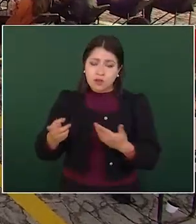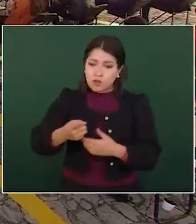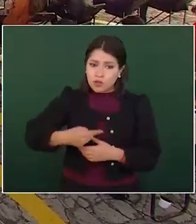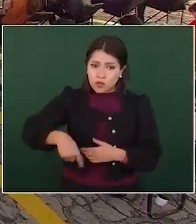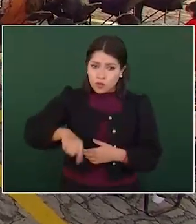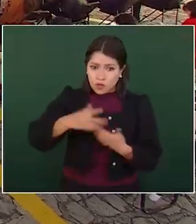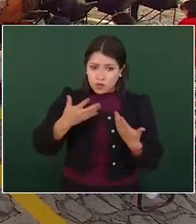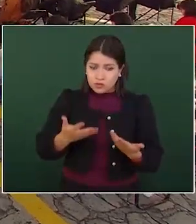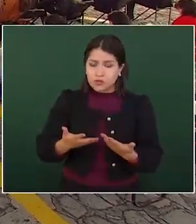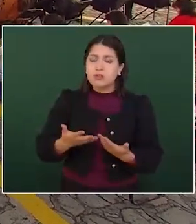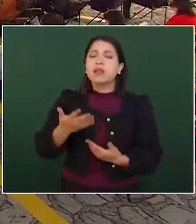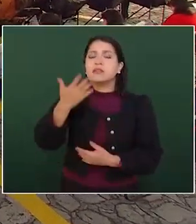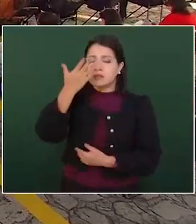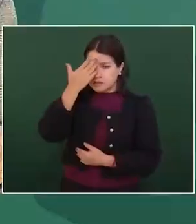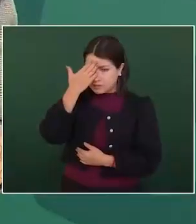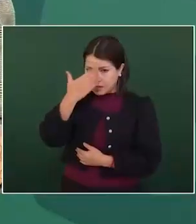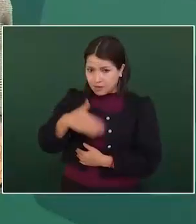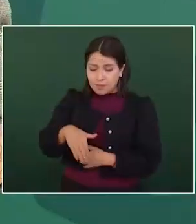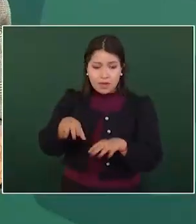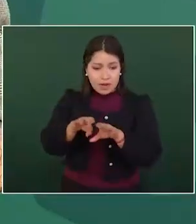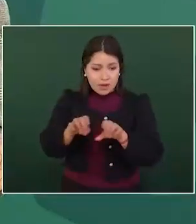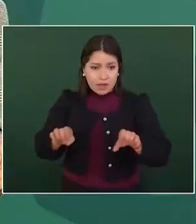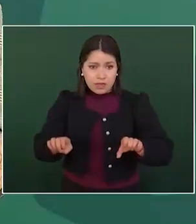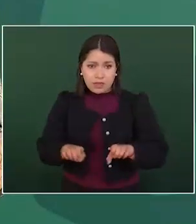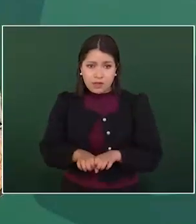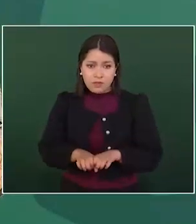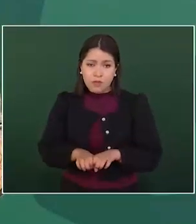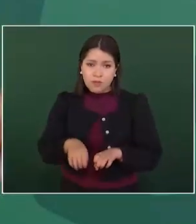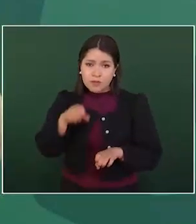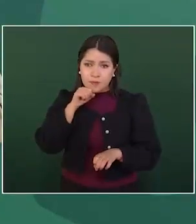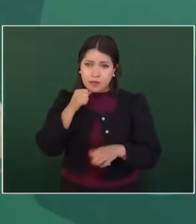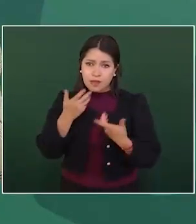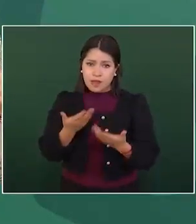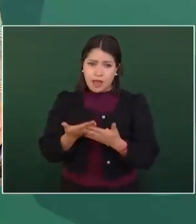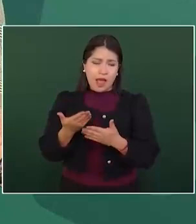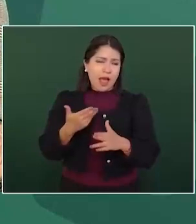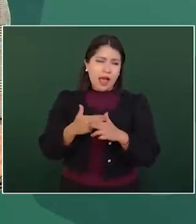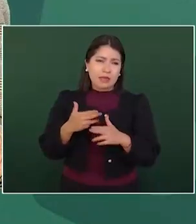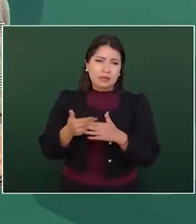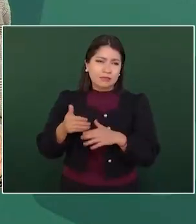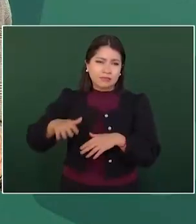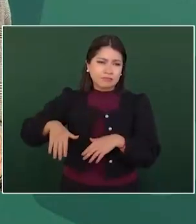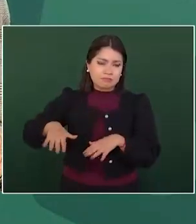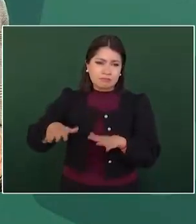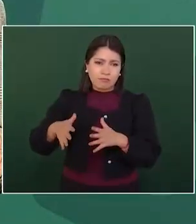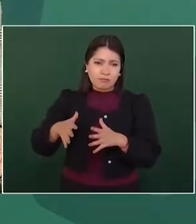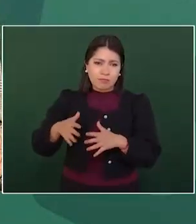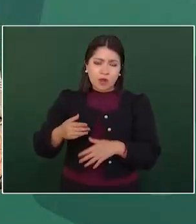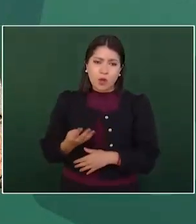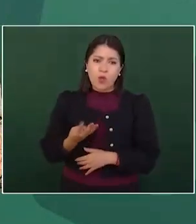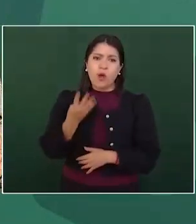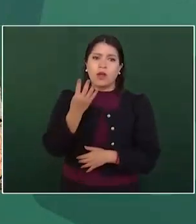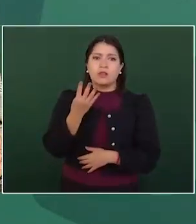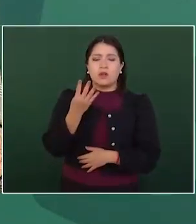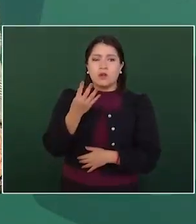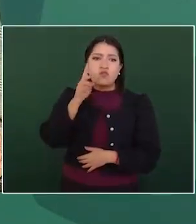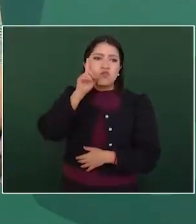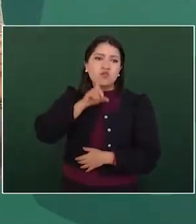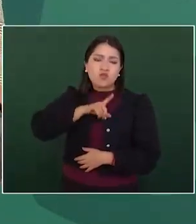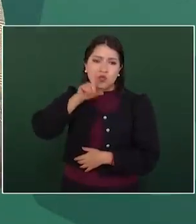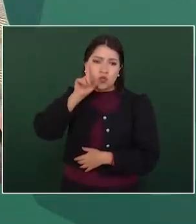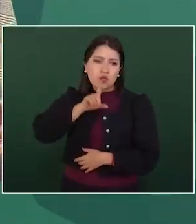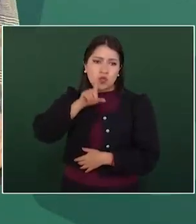conscientes, el equipo de consejería, que estuvo encabezado hasta hace muy poco por 4